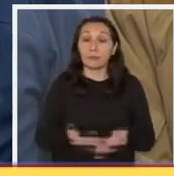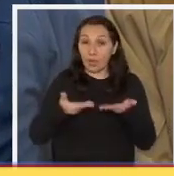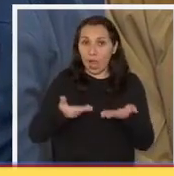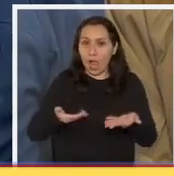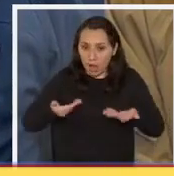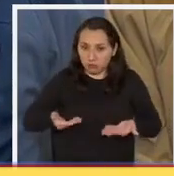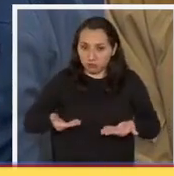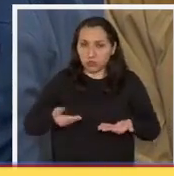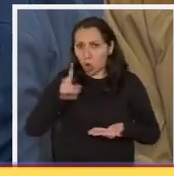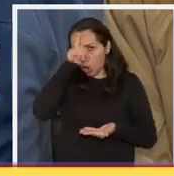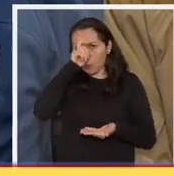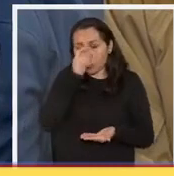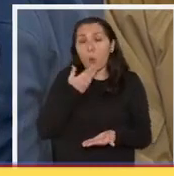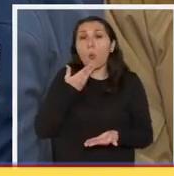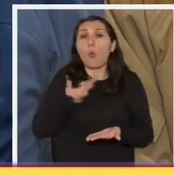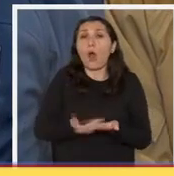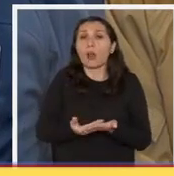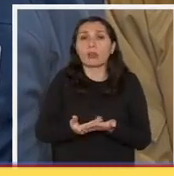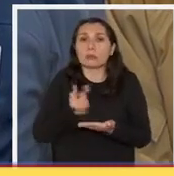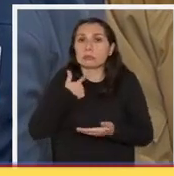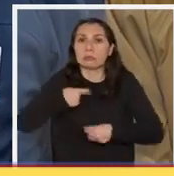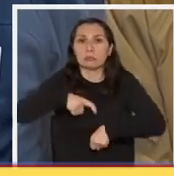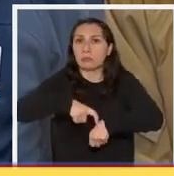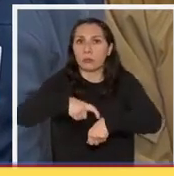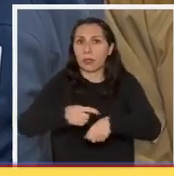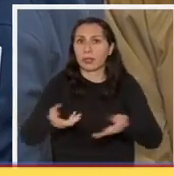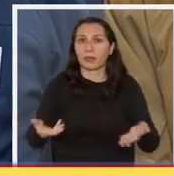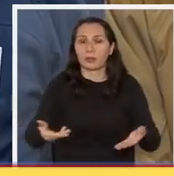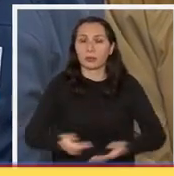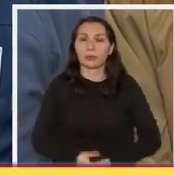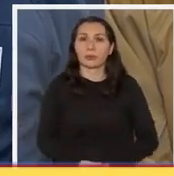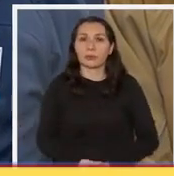Ahora ya, ¿el hospital cuándo? ¿En qué momento?